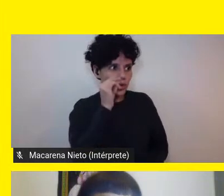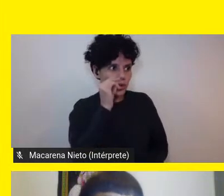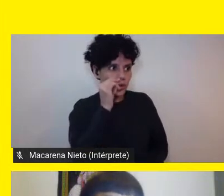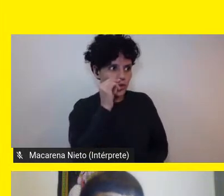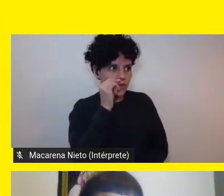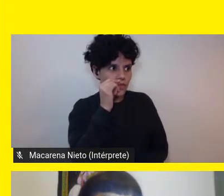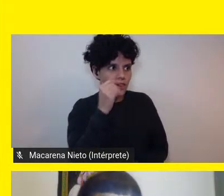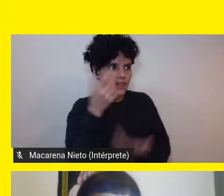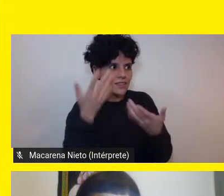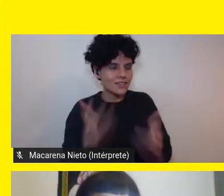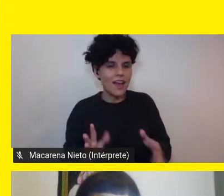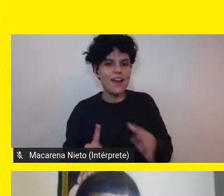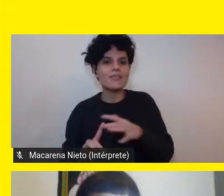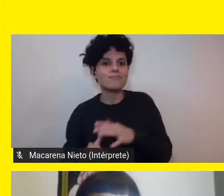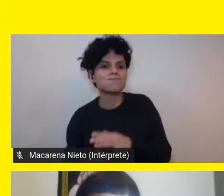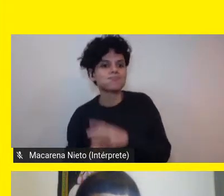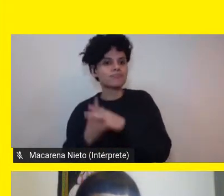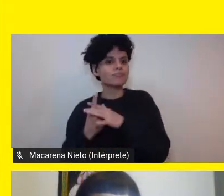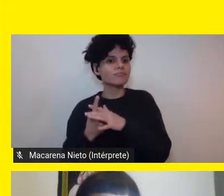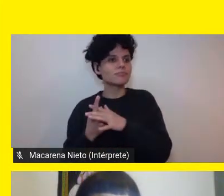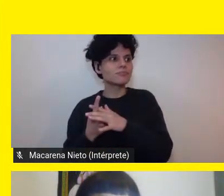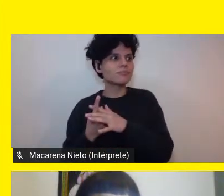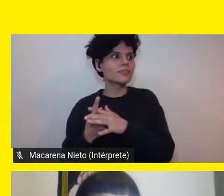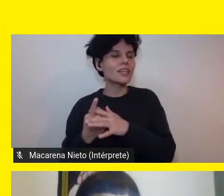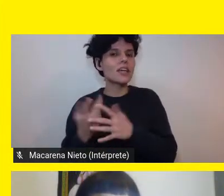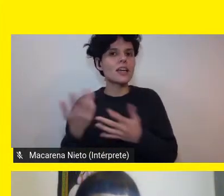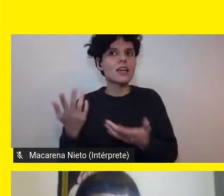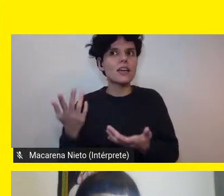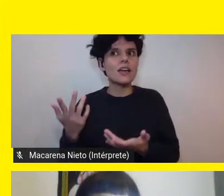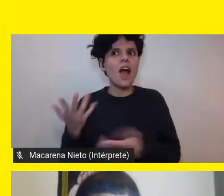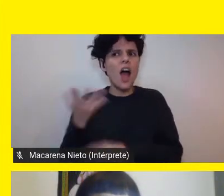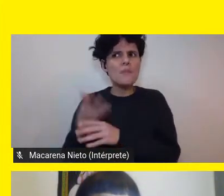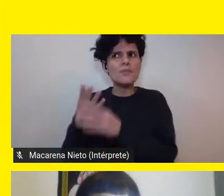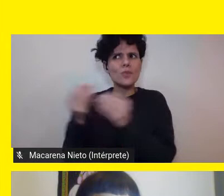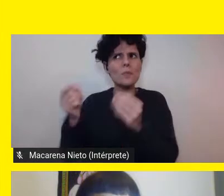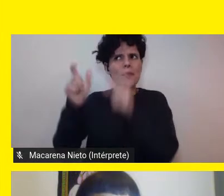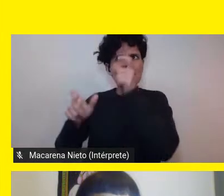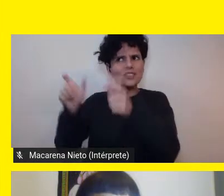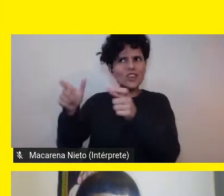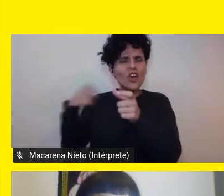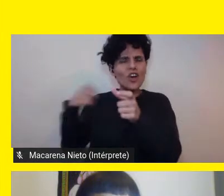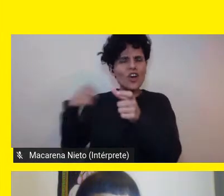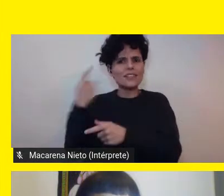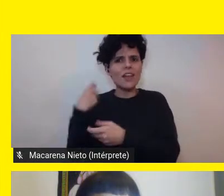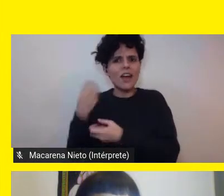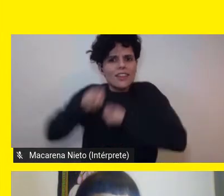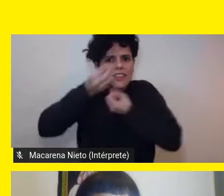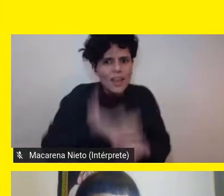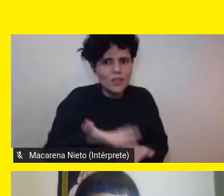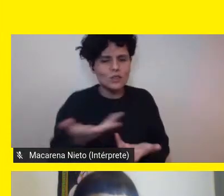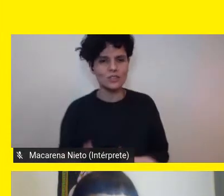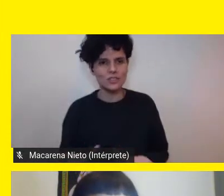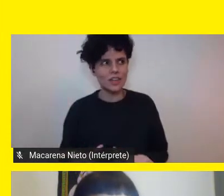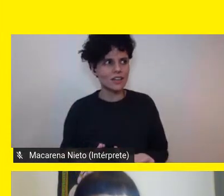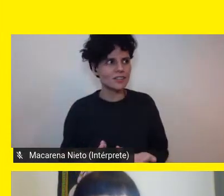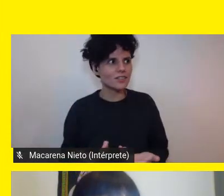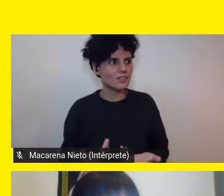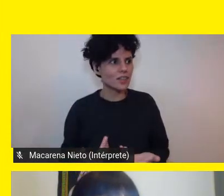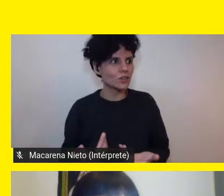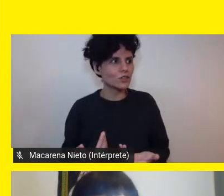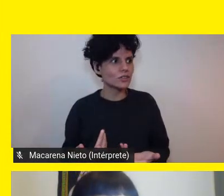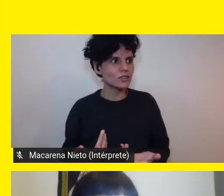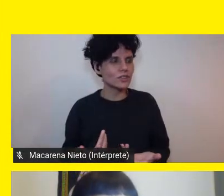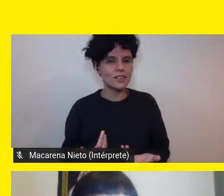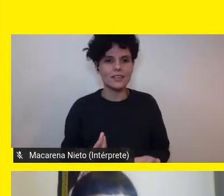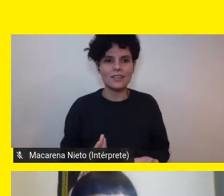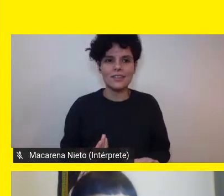presentando o intentando acciones imposibles? ¿Creen que esa fuerza o esa